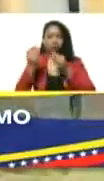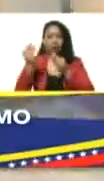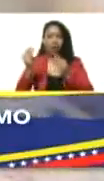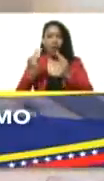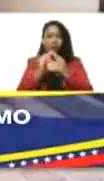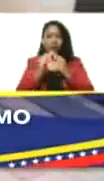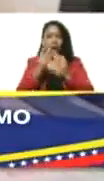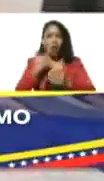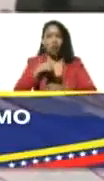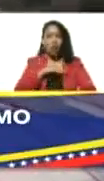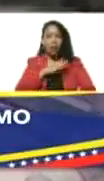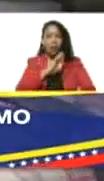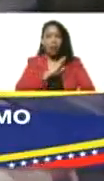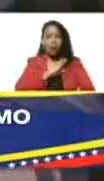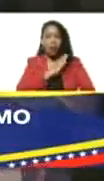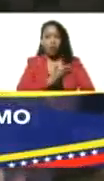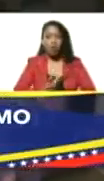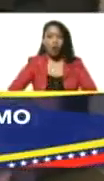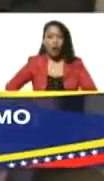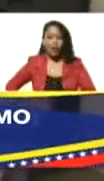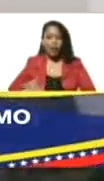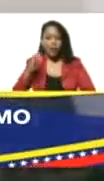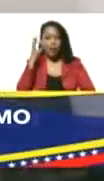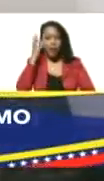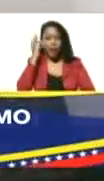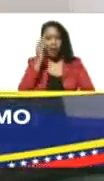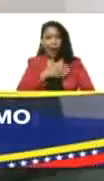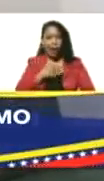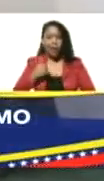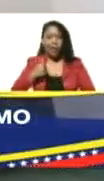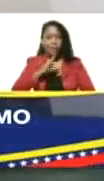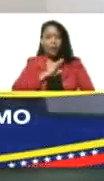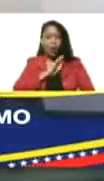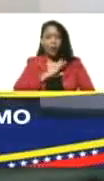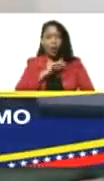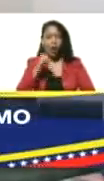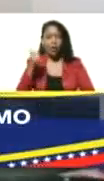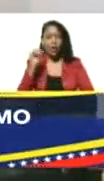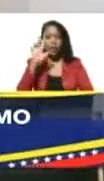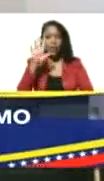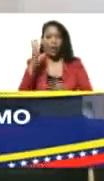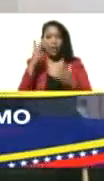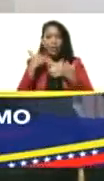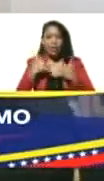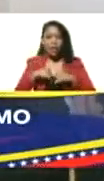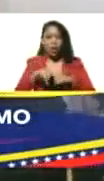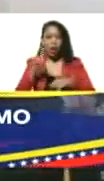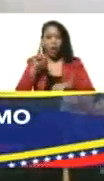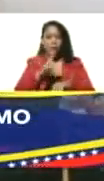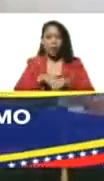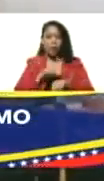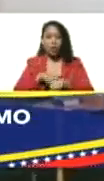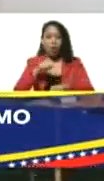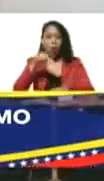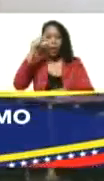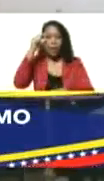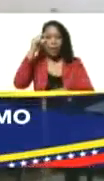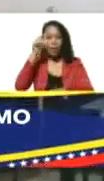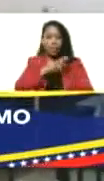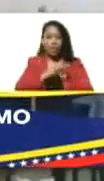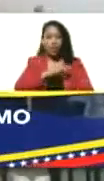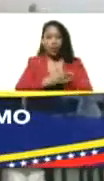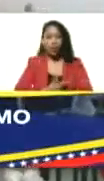vivienda a nuestra propietaria, a nuestra querida propietaria, quien está con sus tres hijos en el momento, en el día de hoy, señor